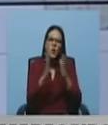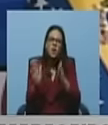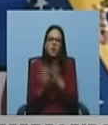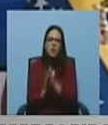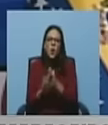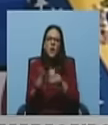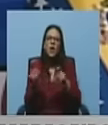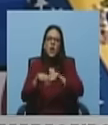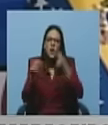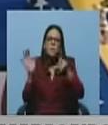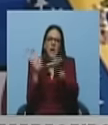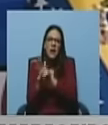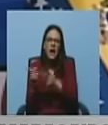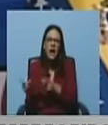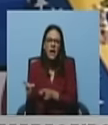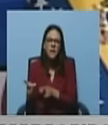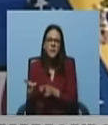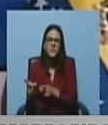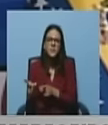delictiva